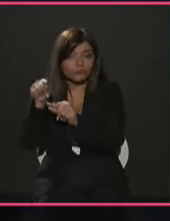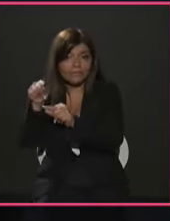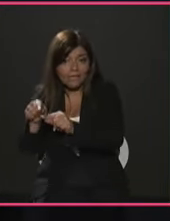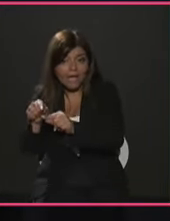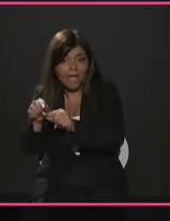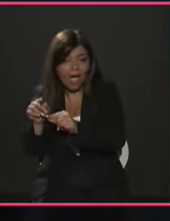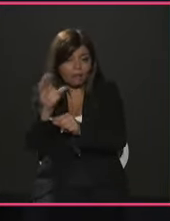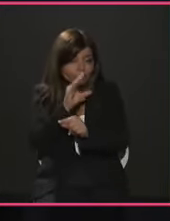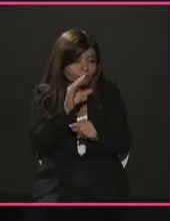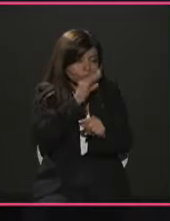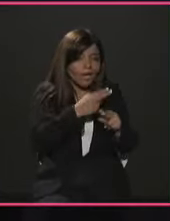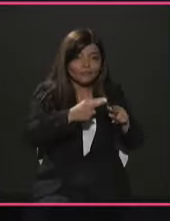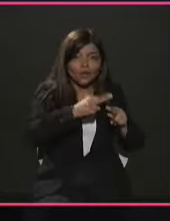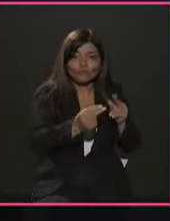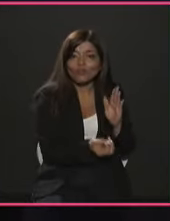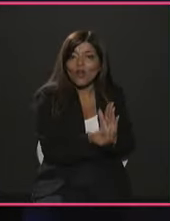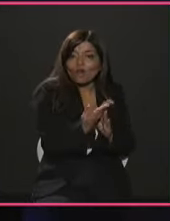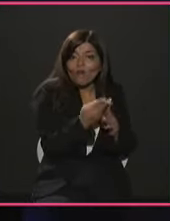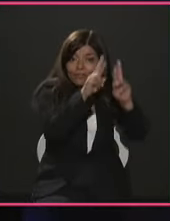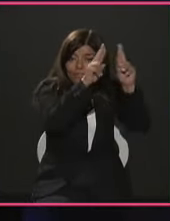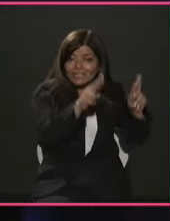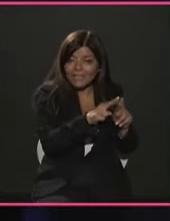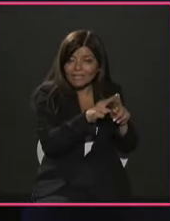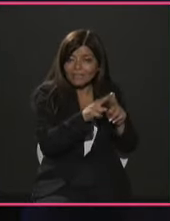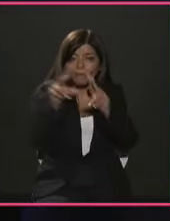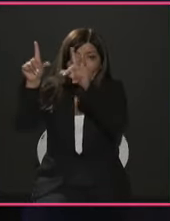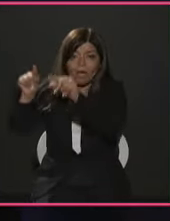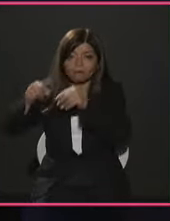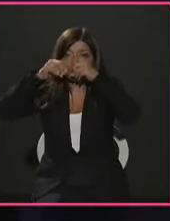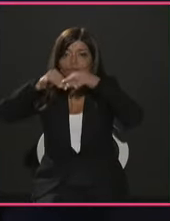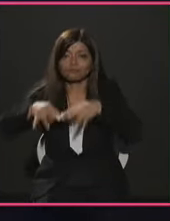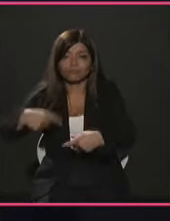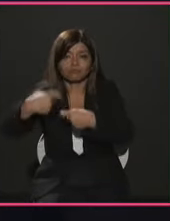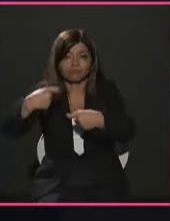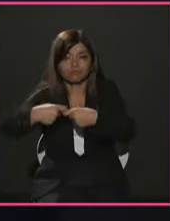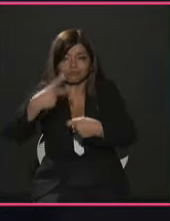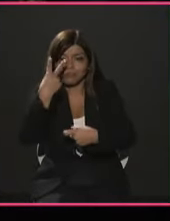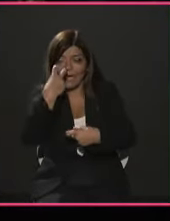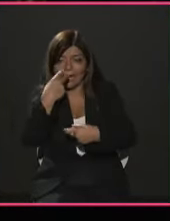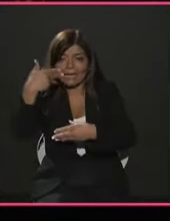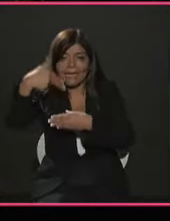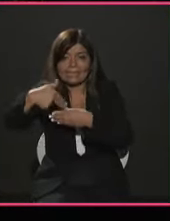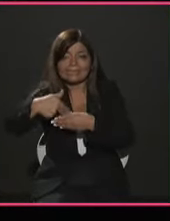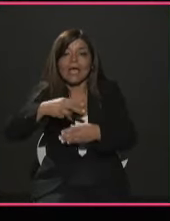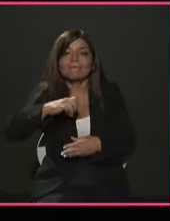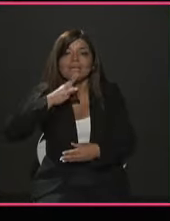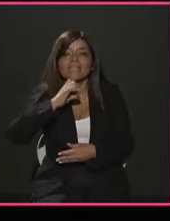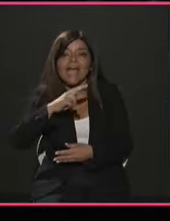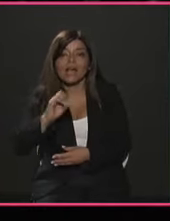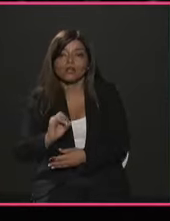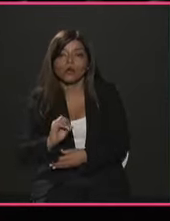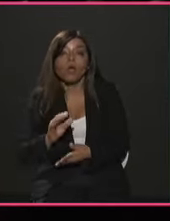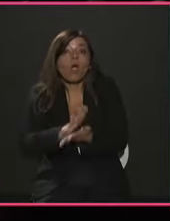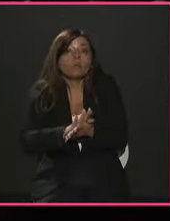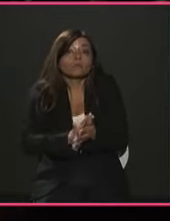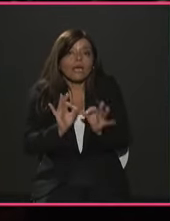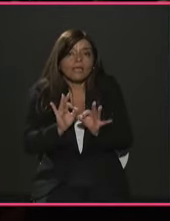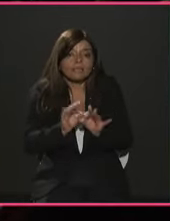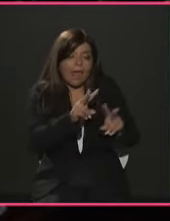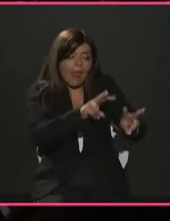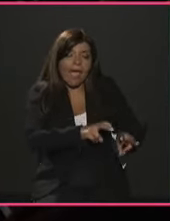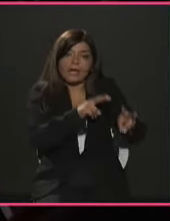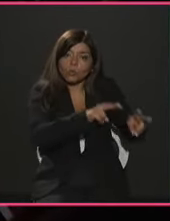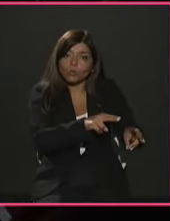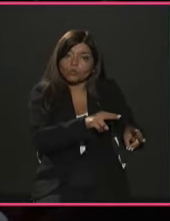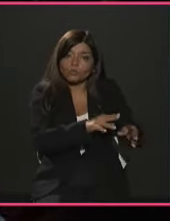Buscar nuevas soluciones para poder bajar las emisiones de metano en especial desde las partes de agricultura Esta